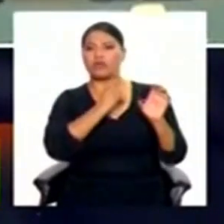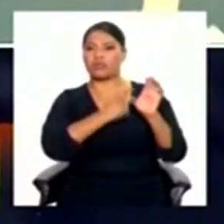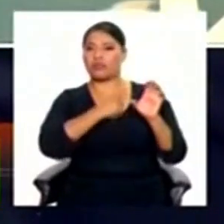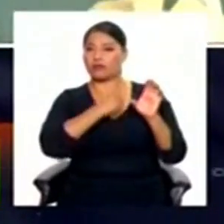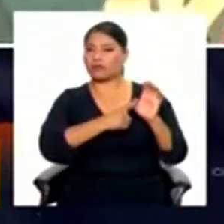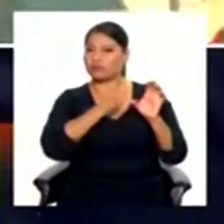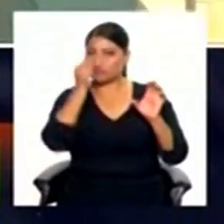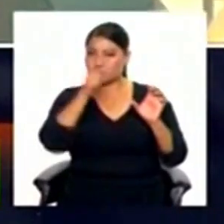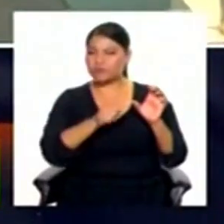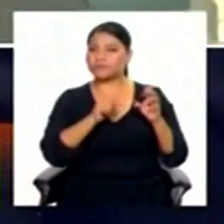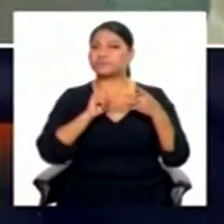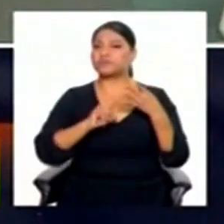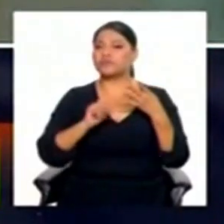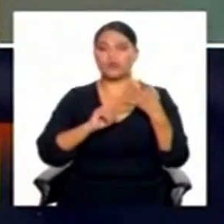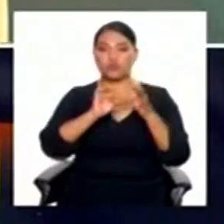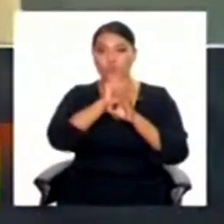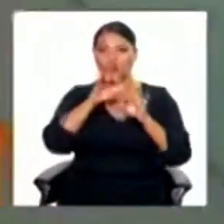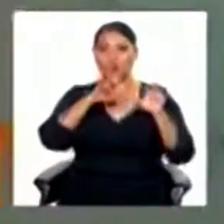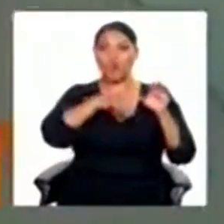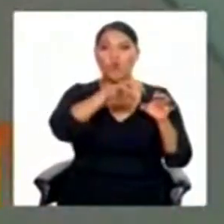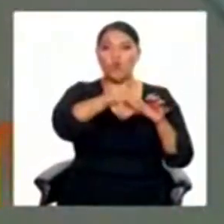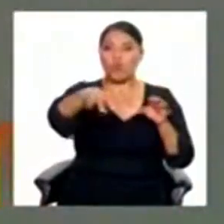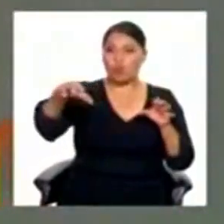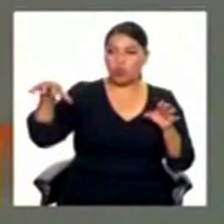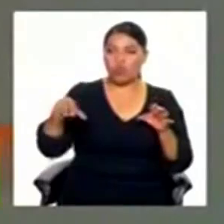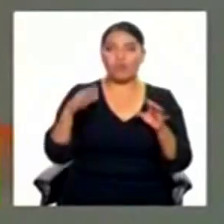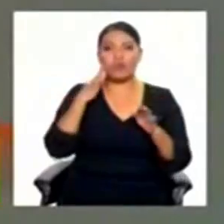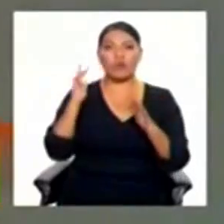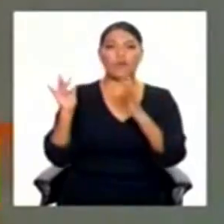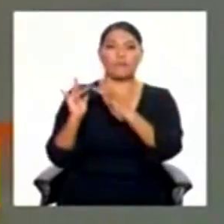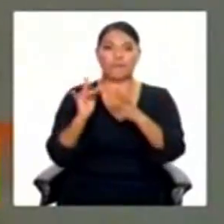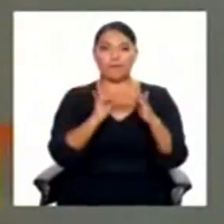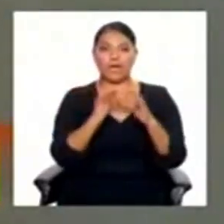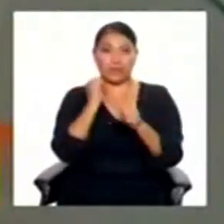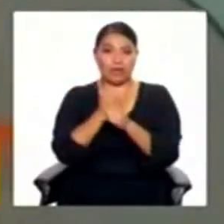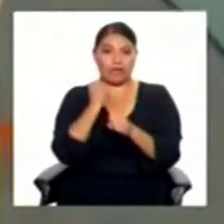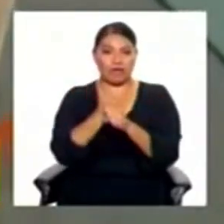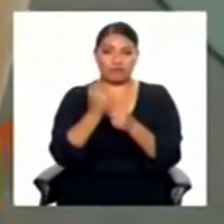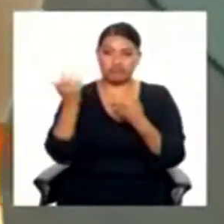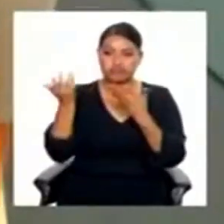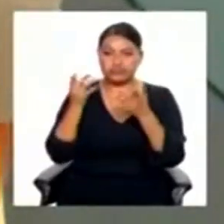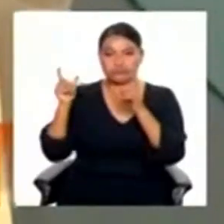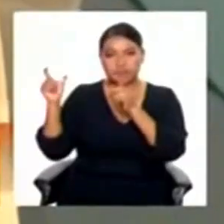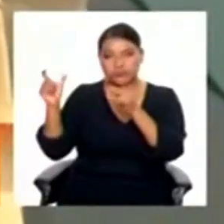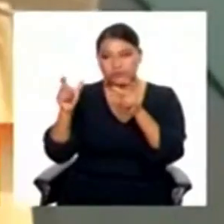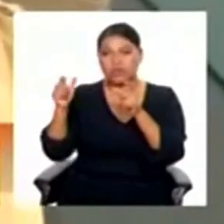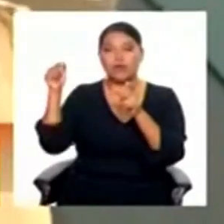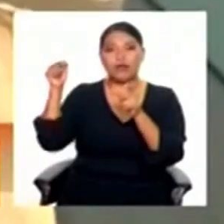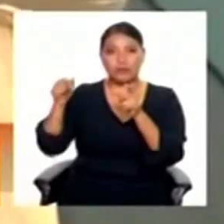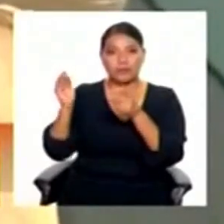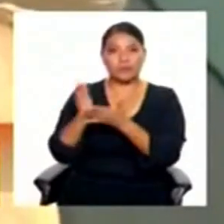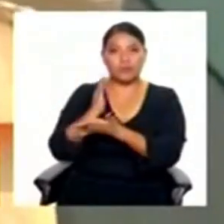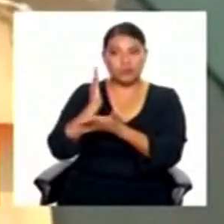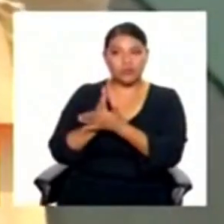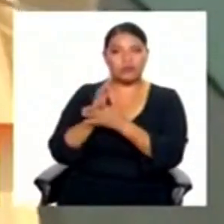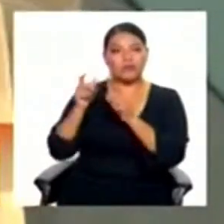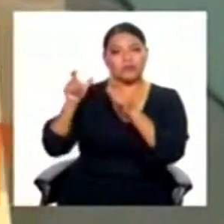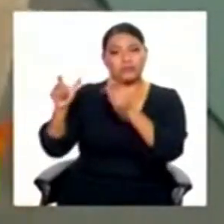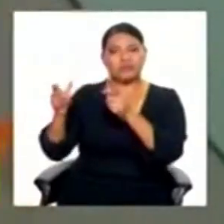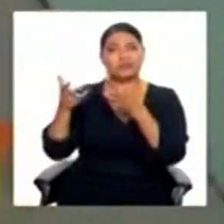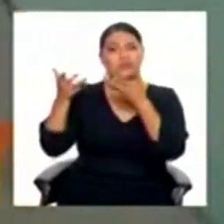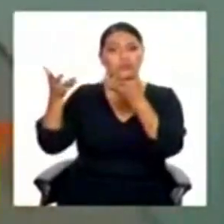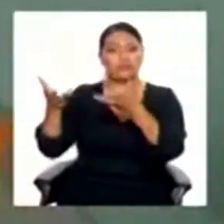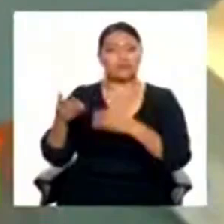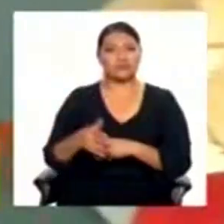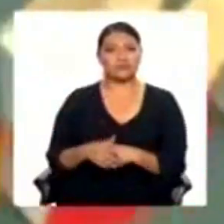unidades o direcciones de investigación, estamos trabajando para generar una debida trazabilidad de este producto. Okay. Entonces todo lo que